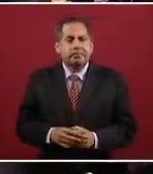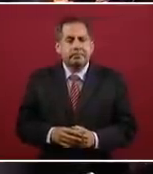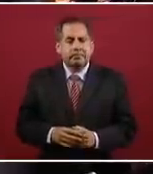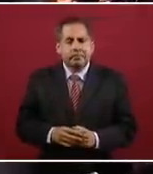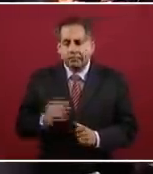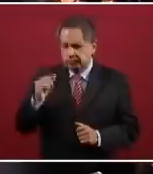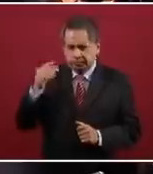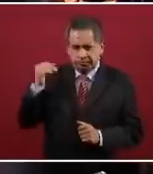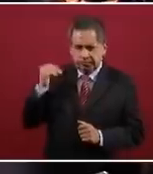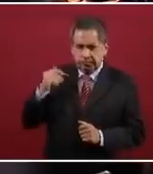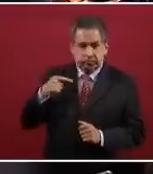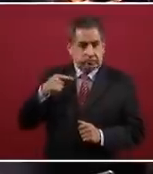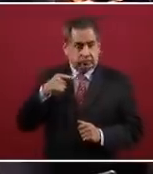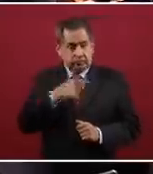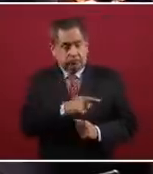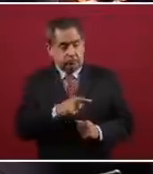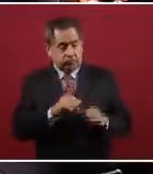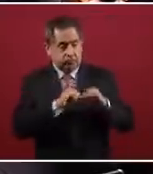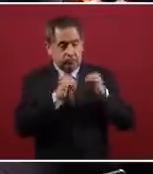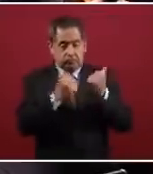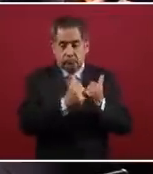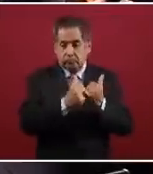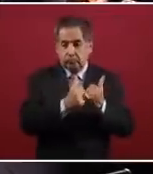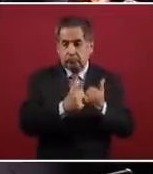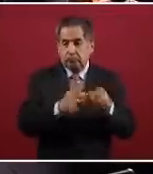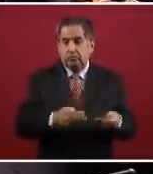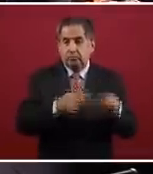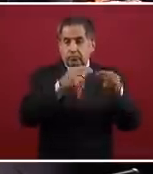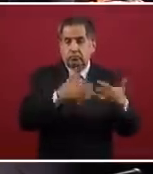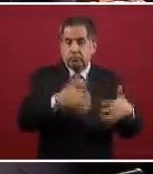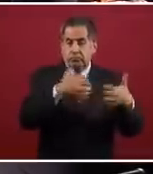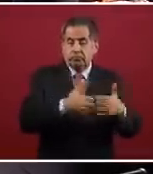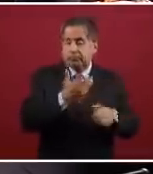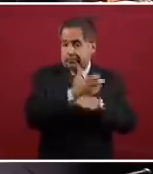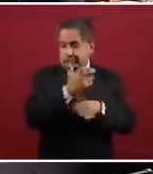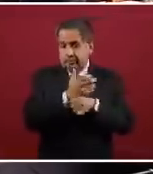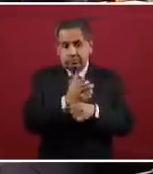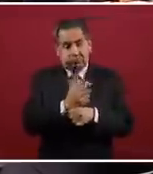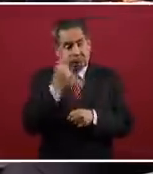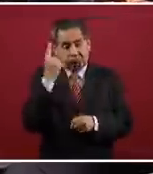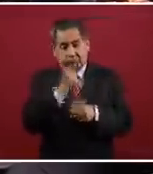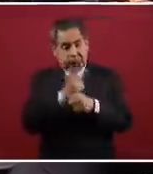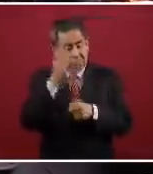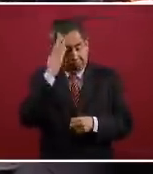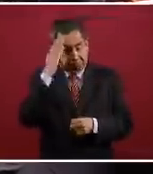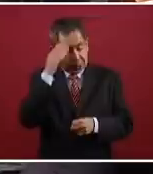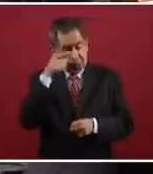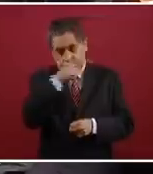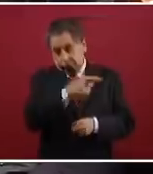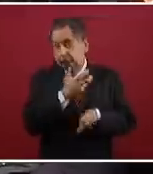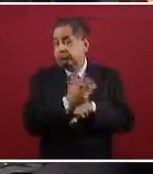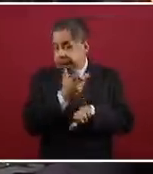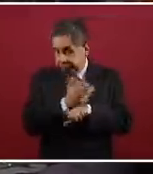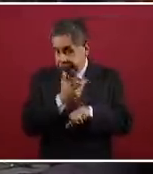Una de las asociaciones de empresarios de Estados Unidos, la más importante,